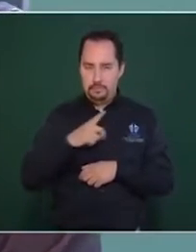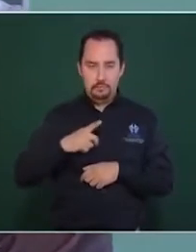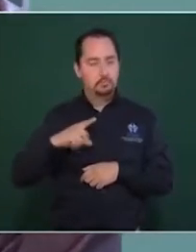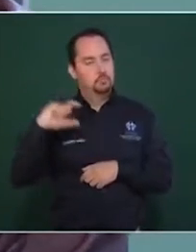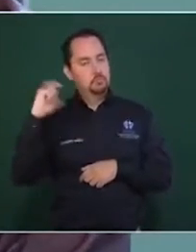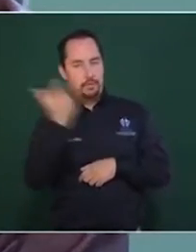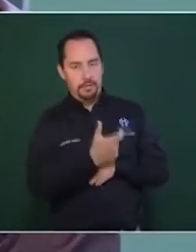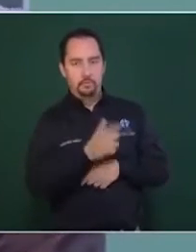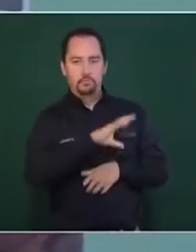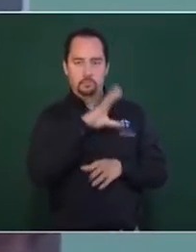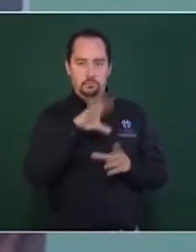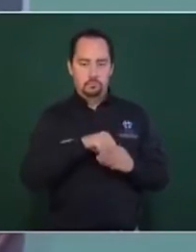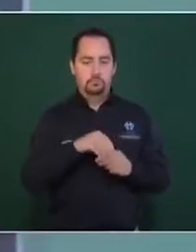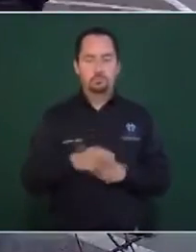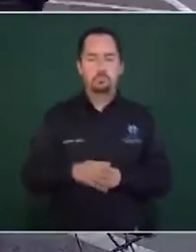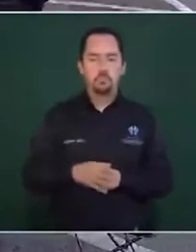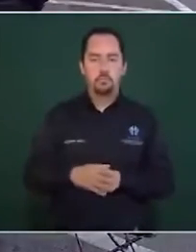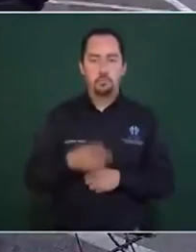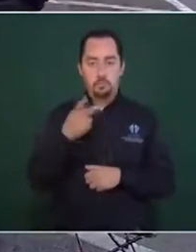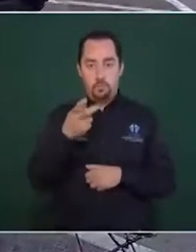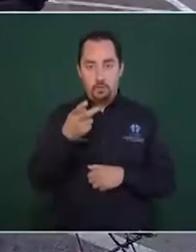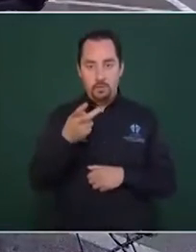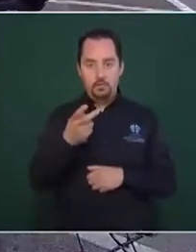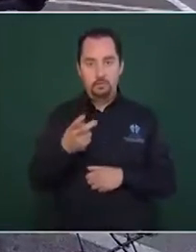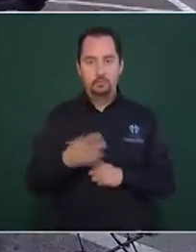ahí es que estamos